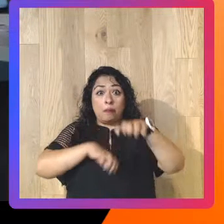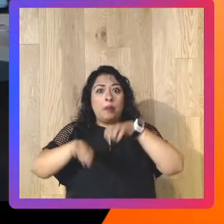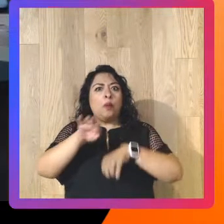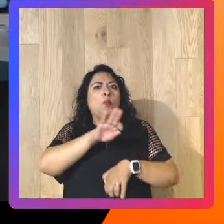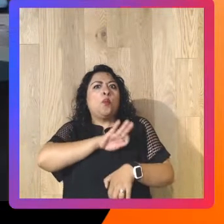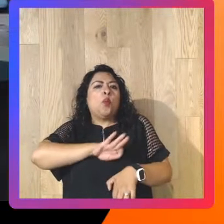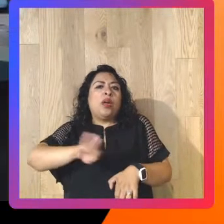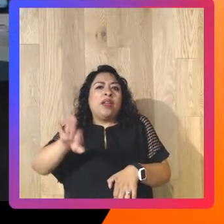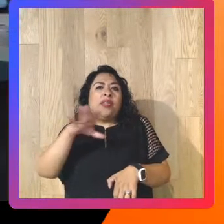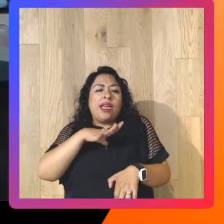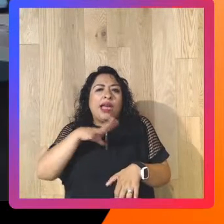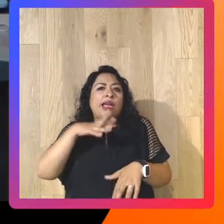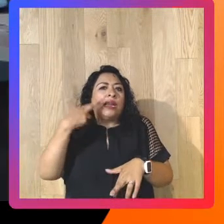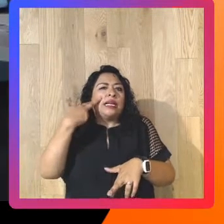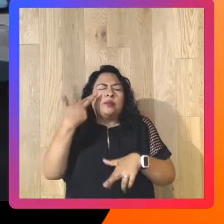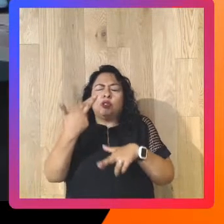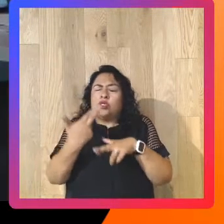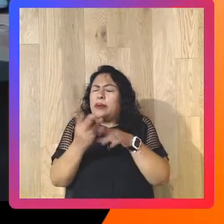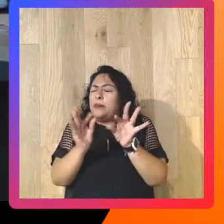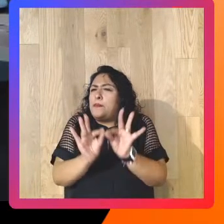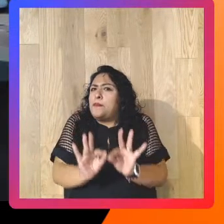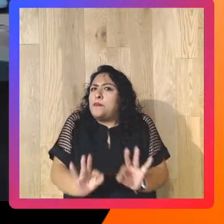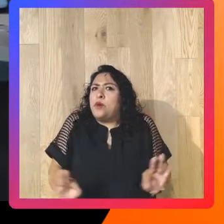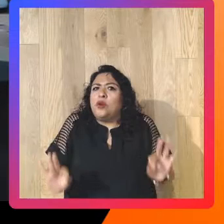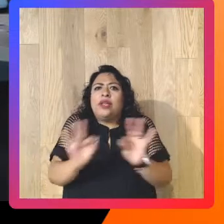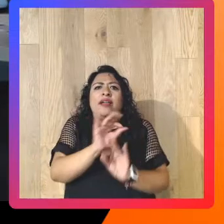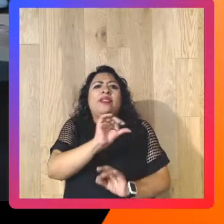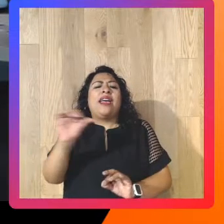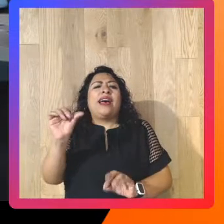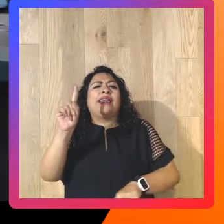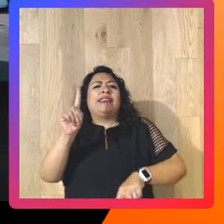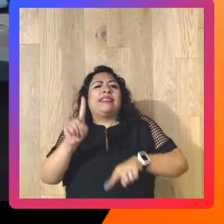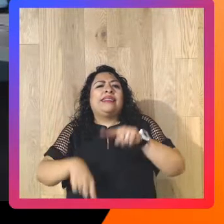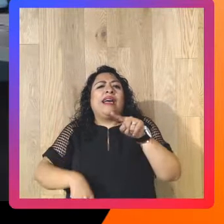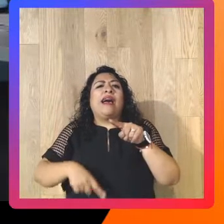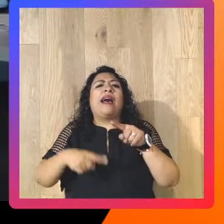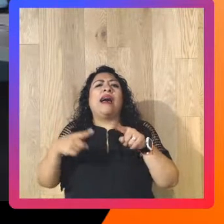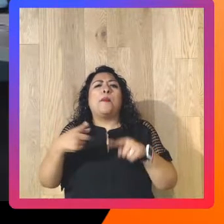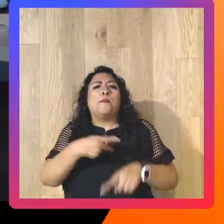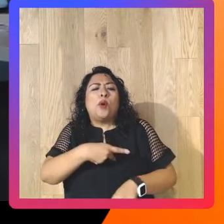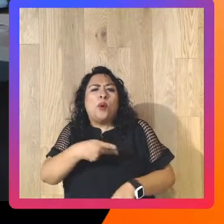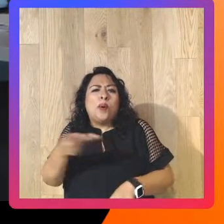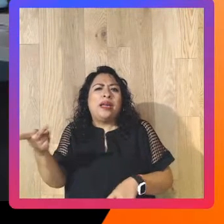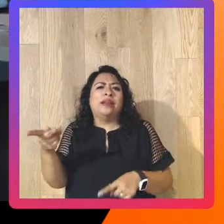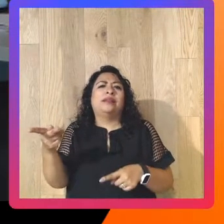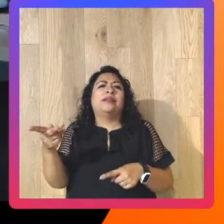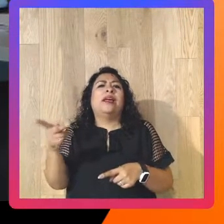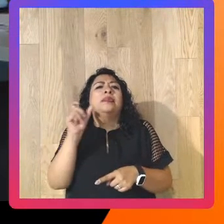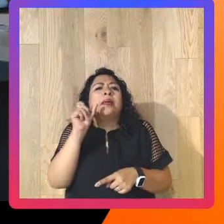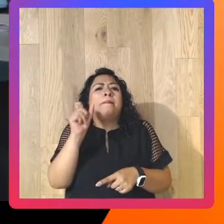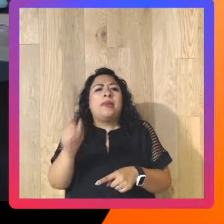pueden tener un rol clave en la erradicación de la pobreza y en